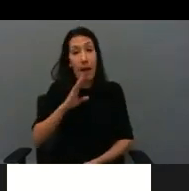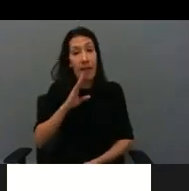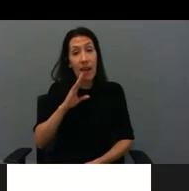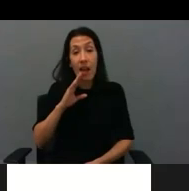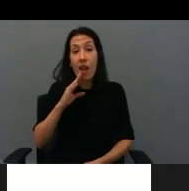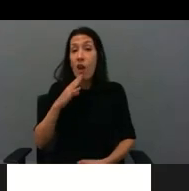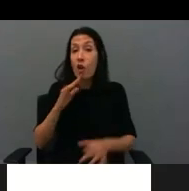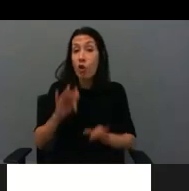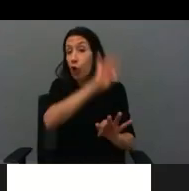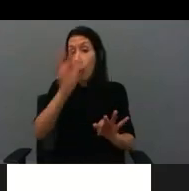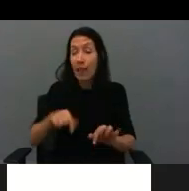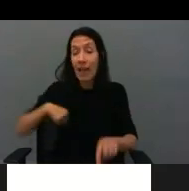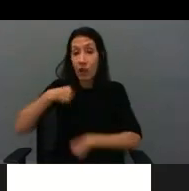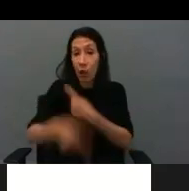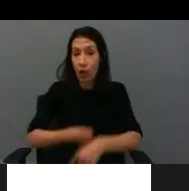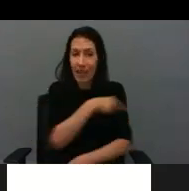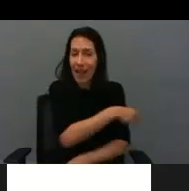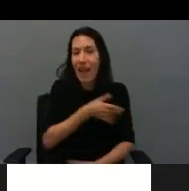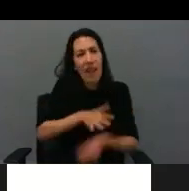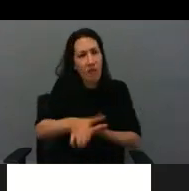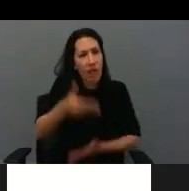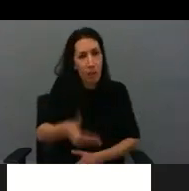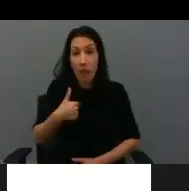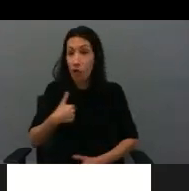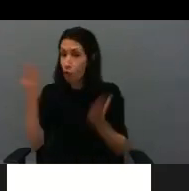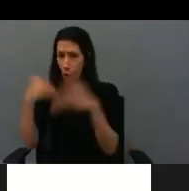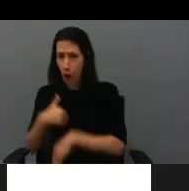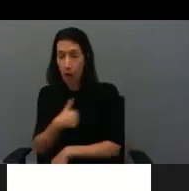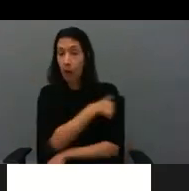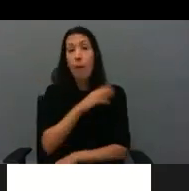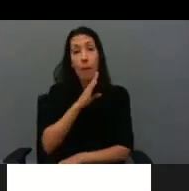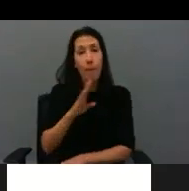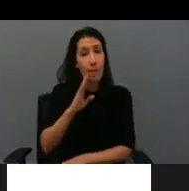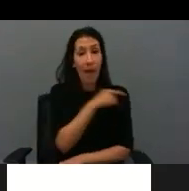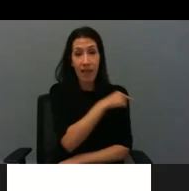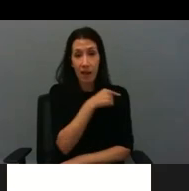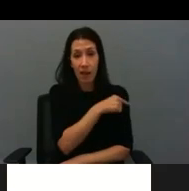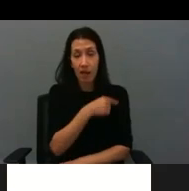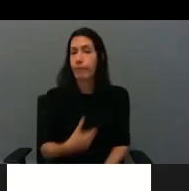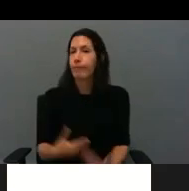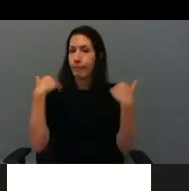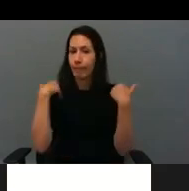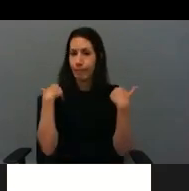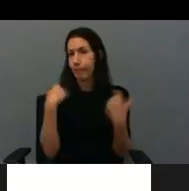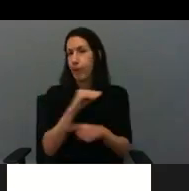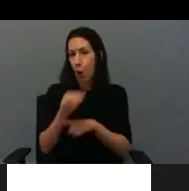Carmen, yo estoy, pero mi madre es la que la lleva todos los